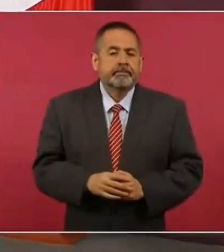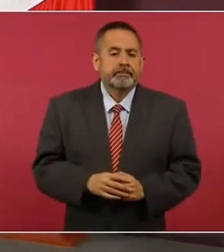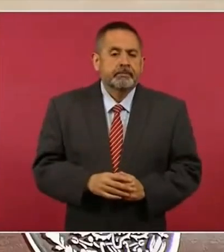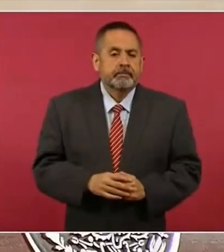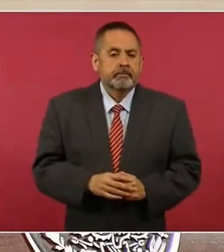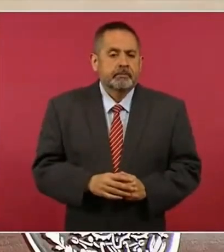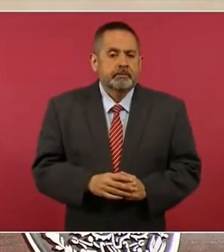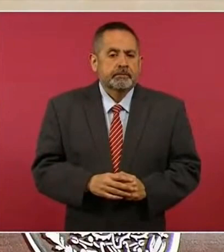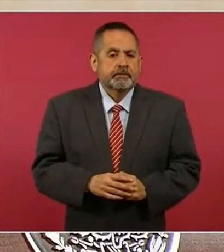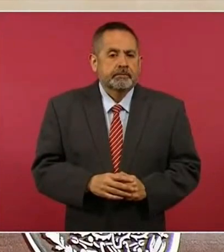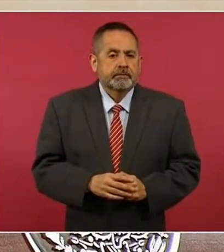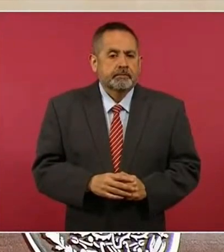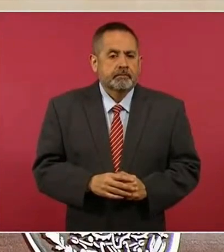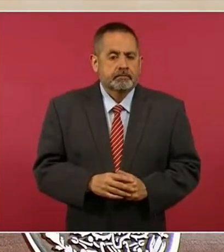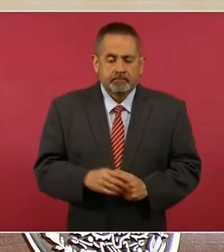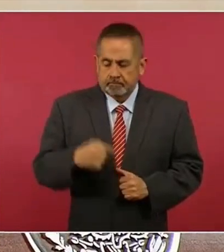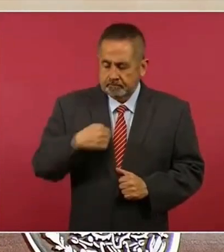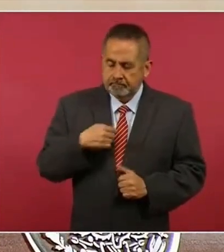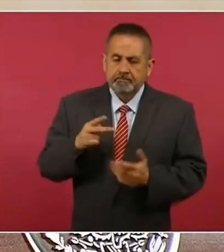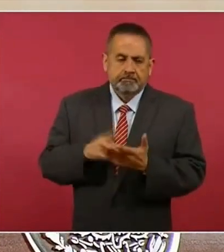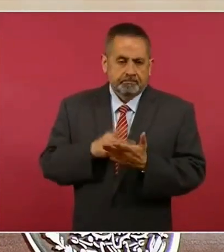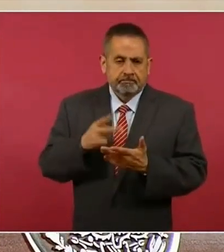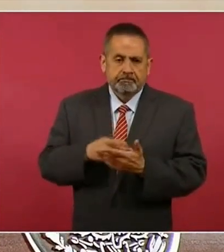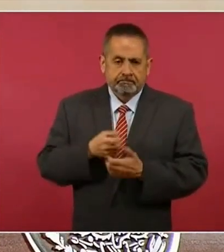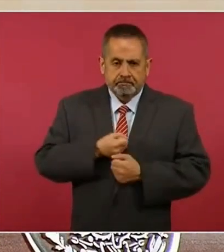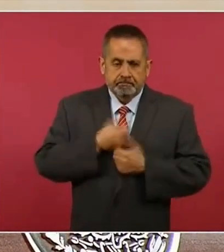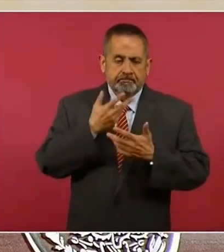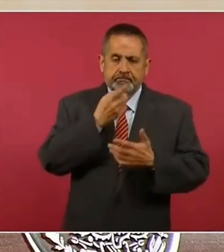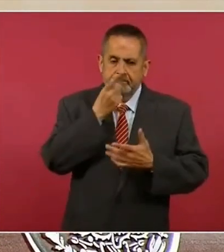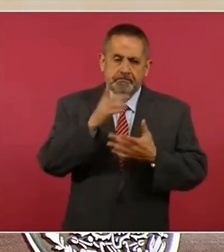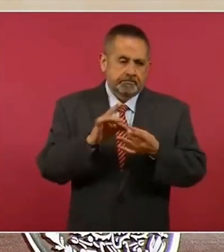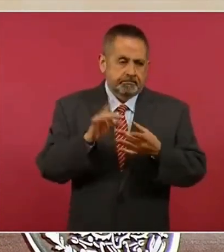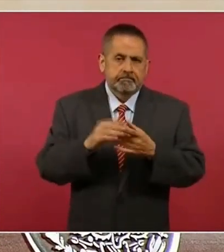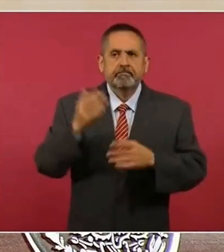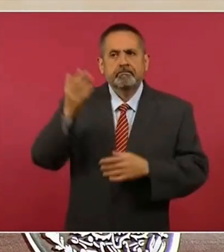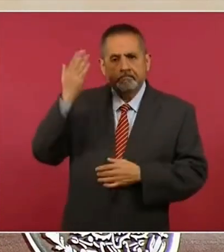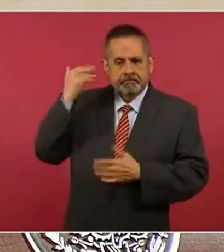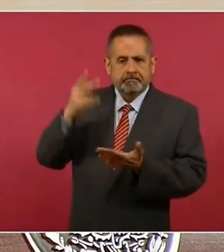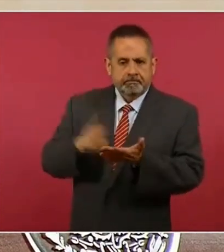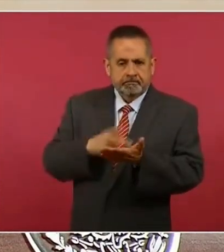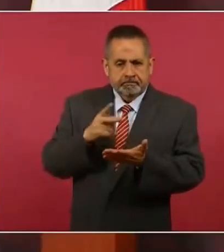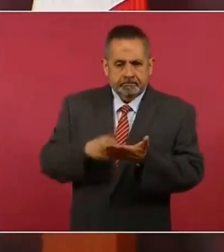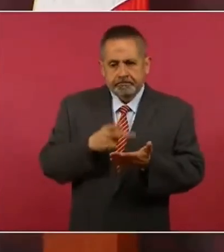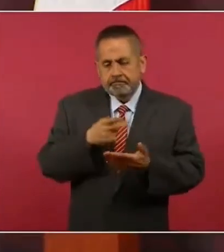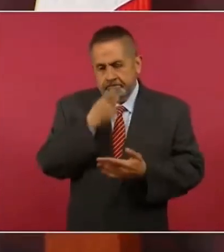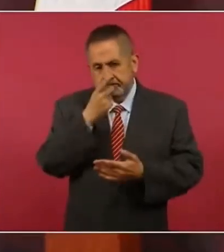como lo hemos manifestado en otras ocasiones,